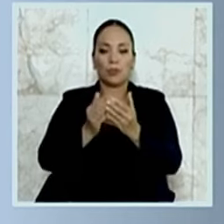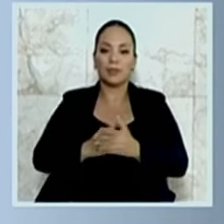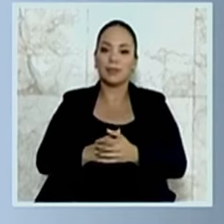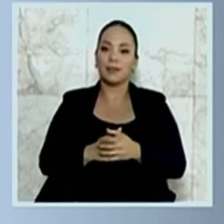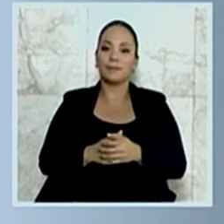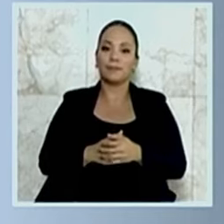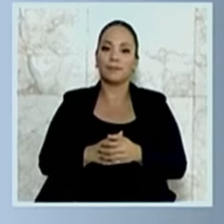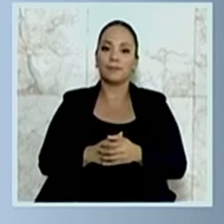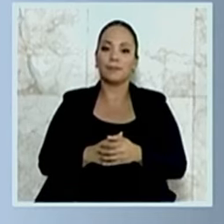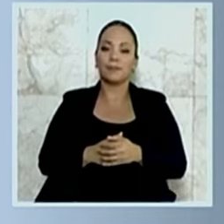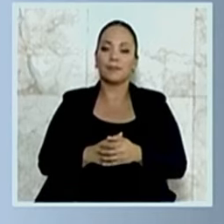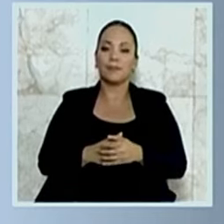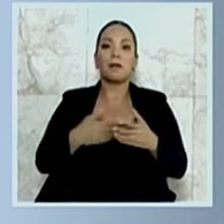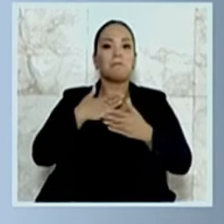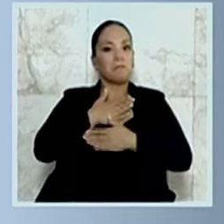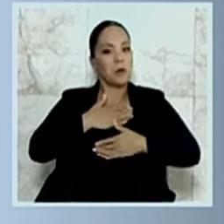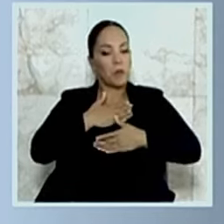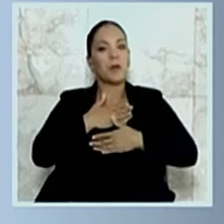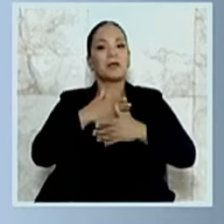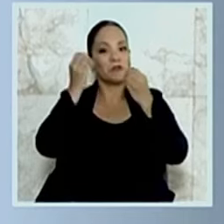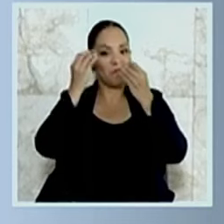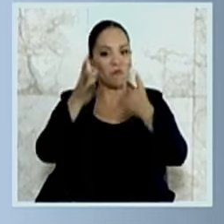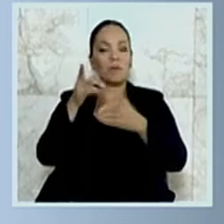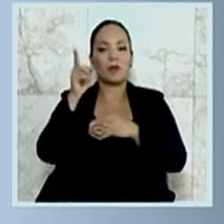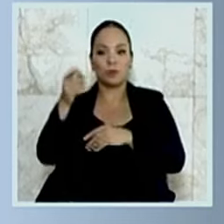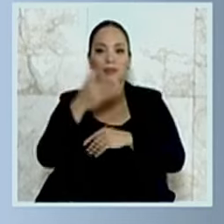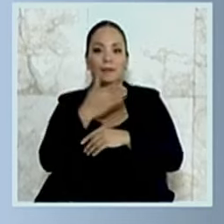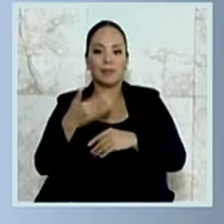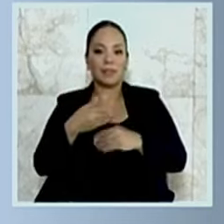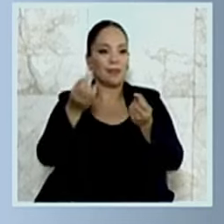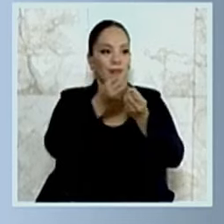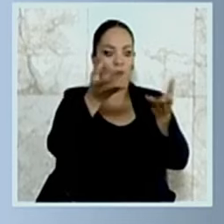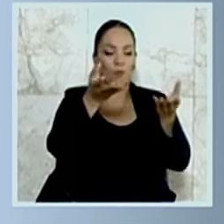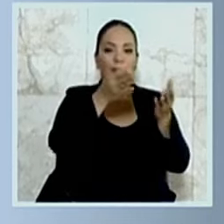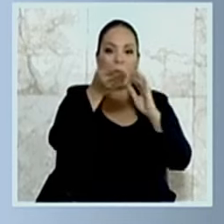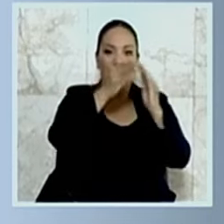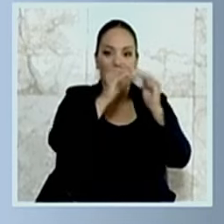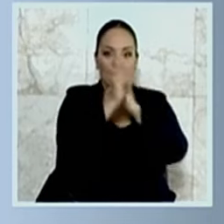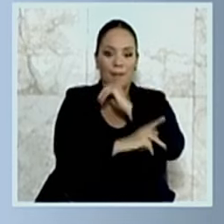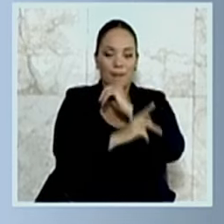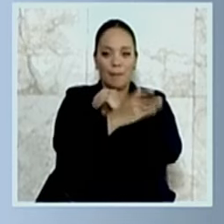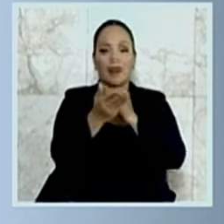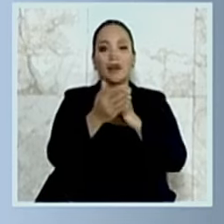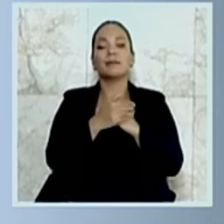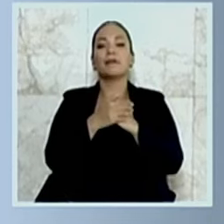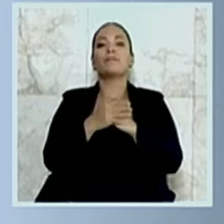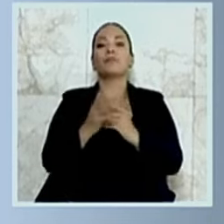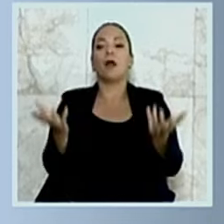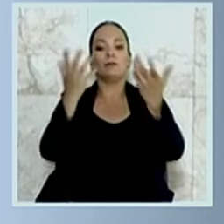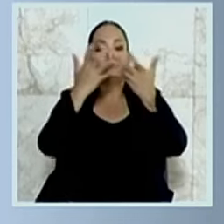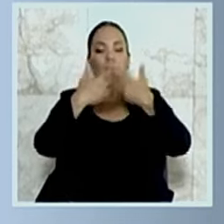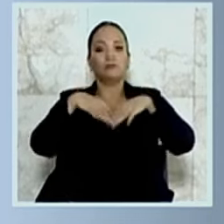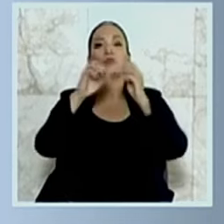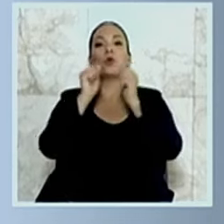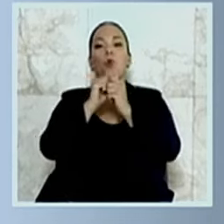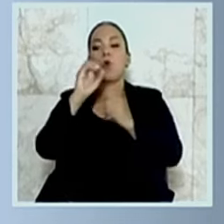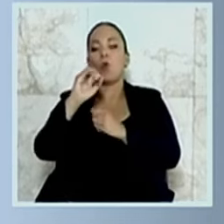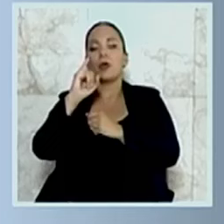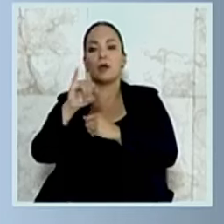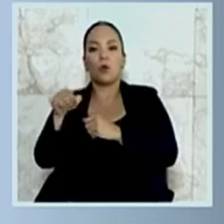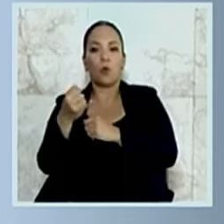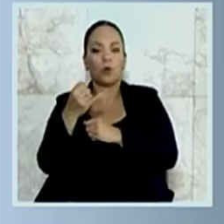7 vehículos de carga liviana, 150 vehículos normales y 10 embarcaciones. Me